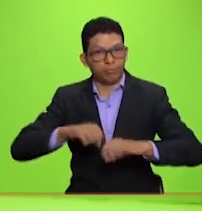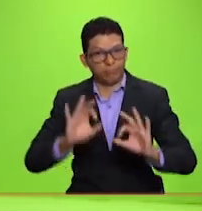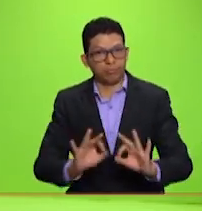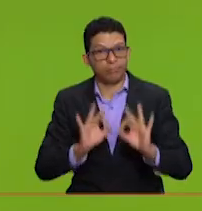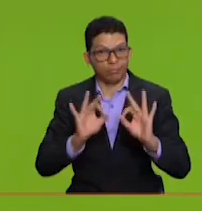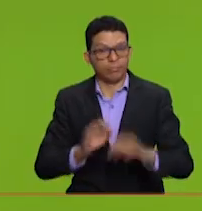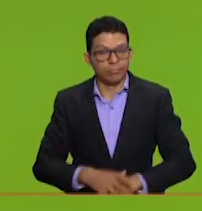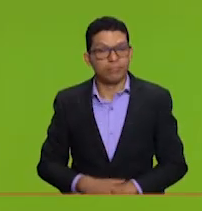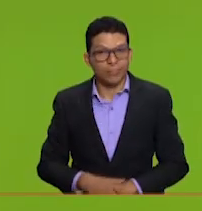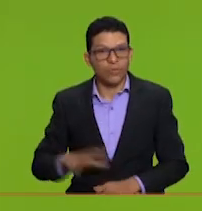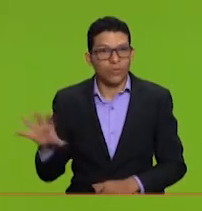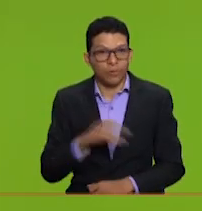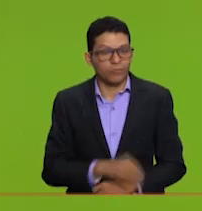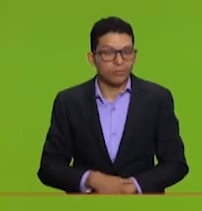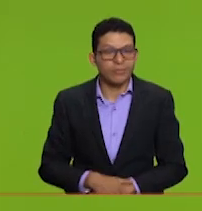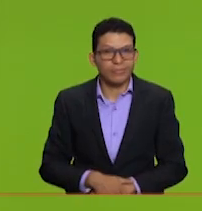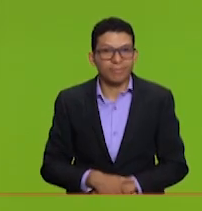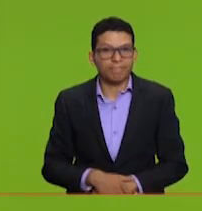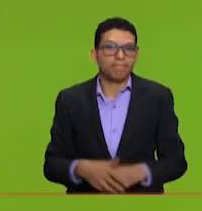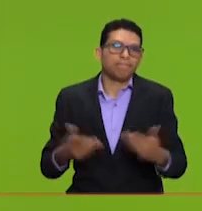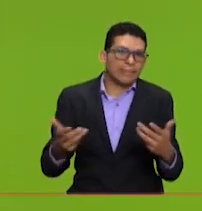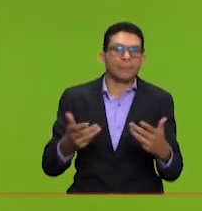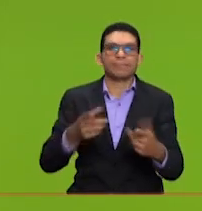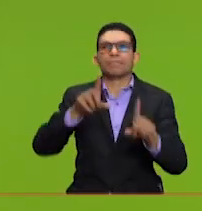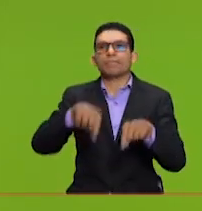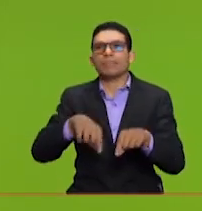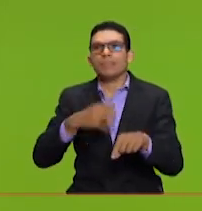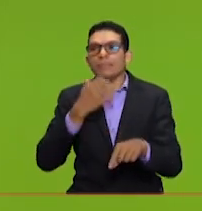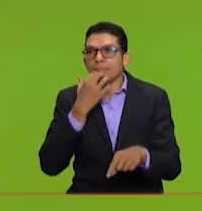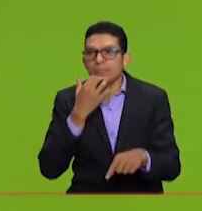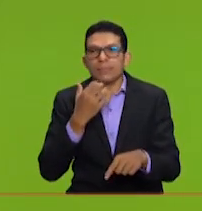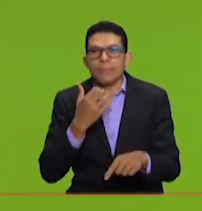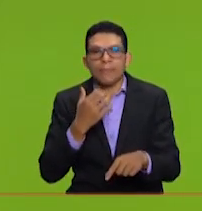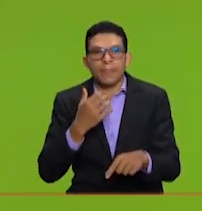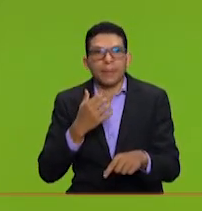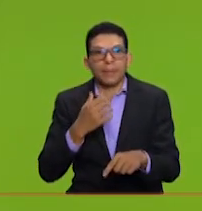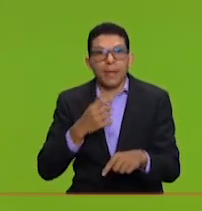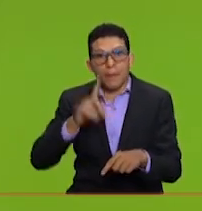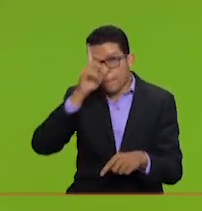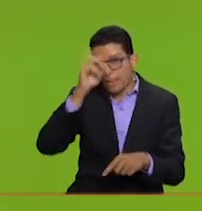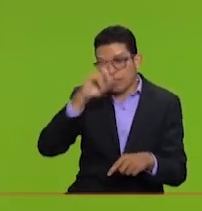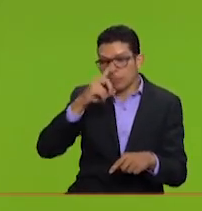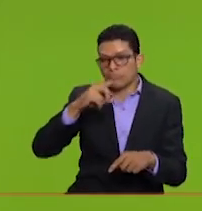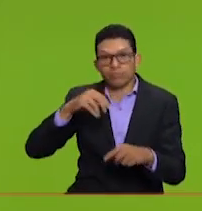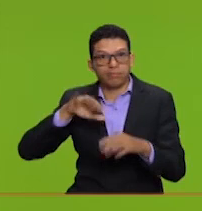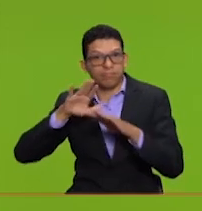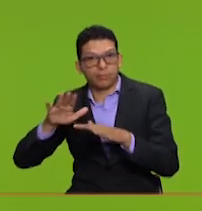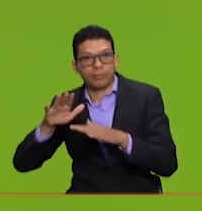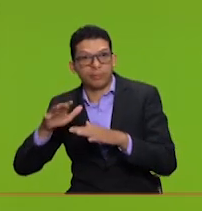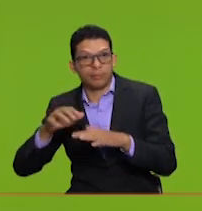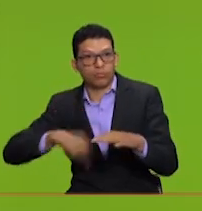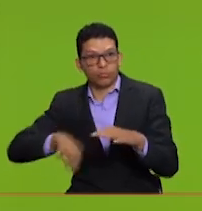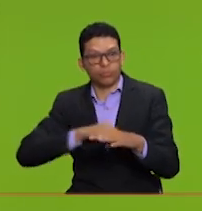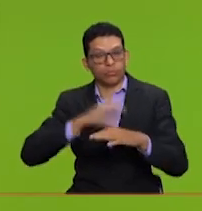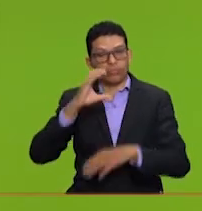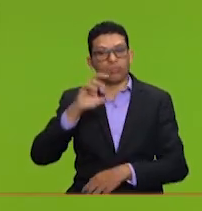efectivo. Sea efectivo para todos. Igual, si están saliendo maderas, igualmente deben salir desde nuestra corporación,